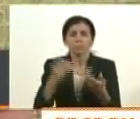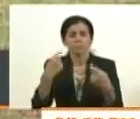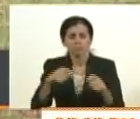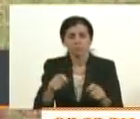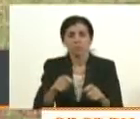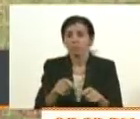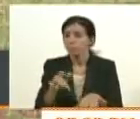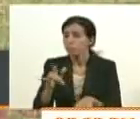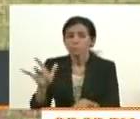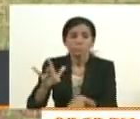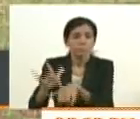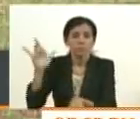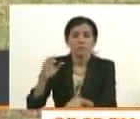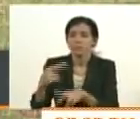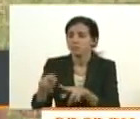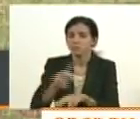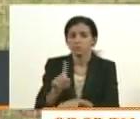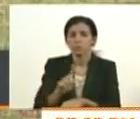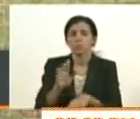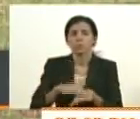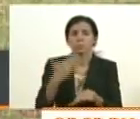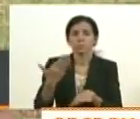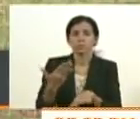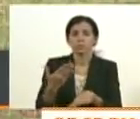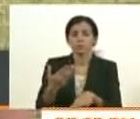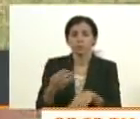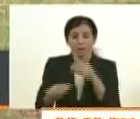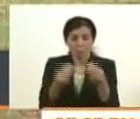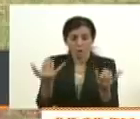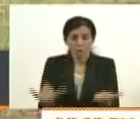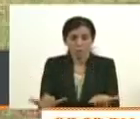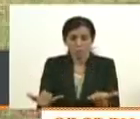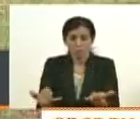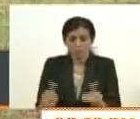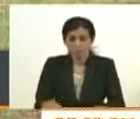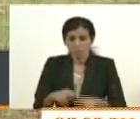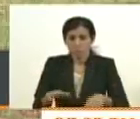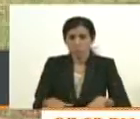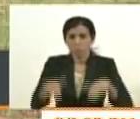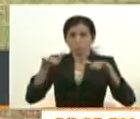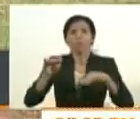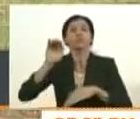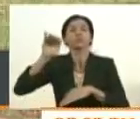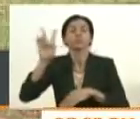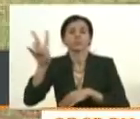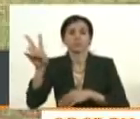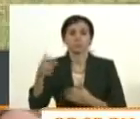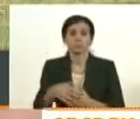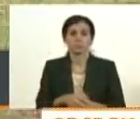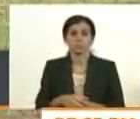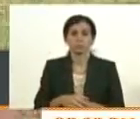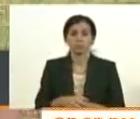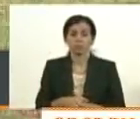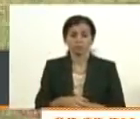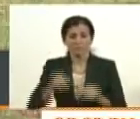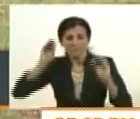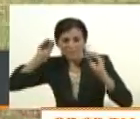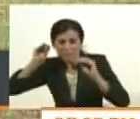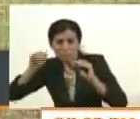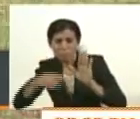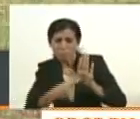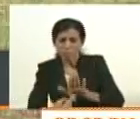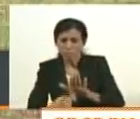a nuestros niños, porque lo que sembremos en este momento va a ser el futuro de lo que tenga el país más adelante. Y si sembramos violencia, vamos a